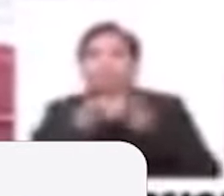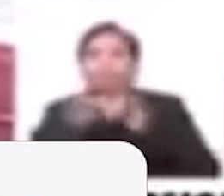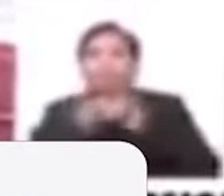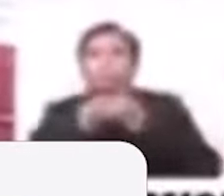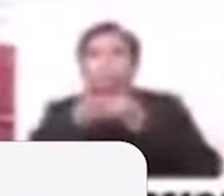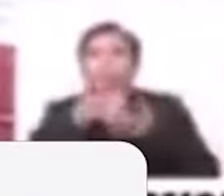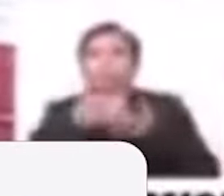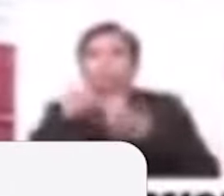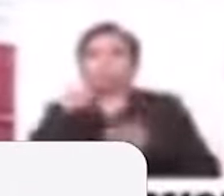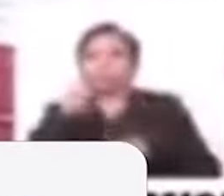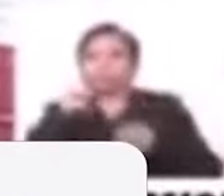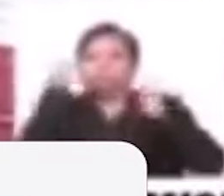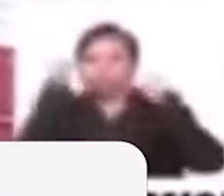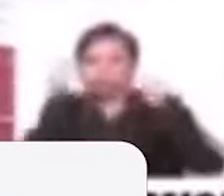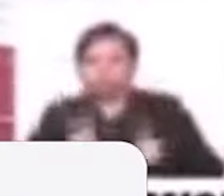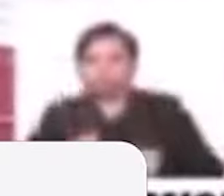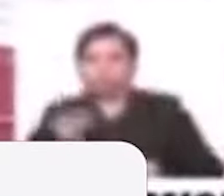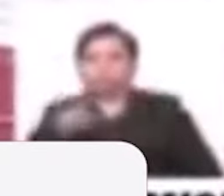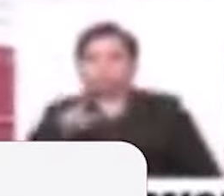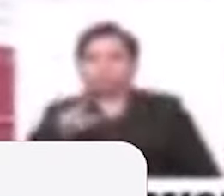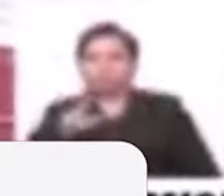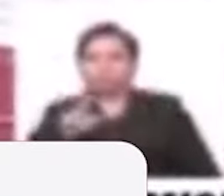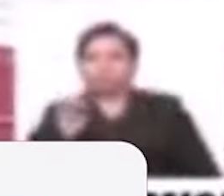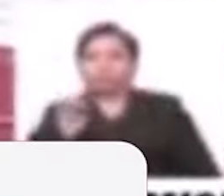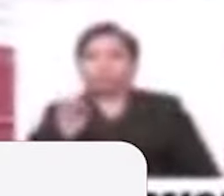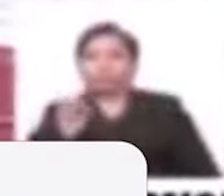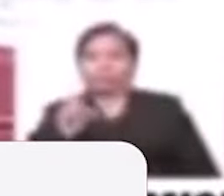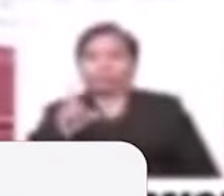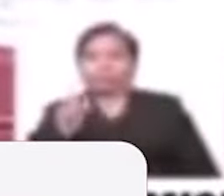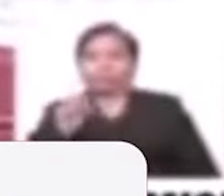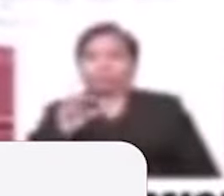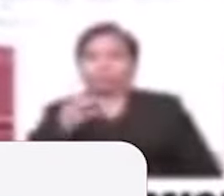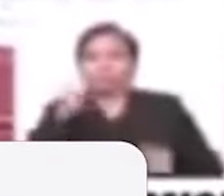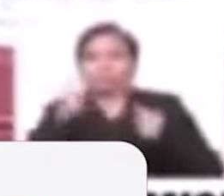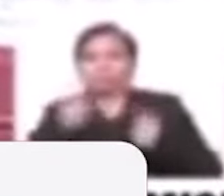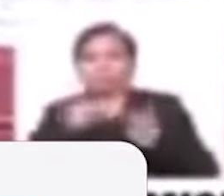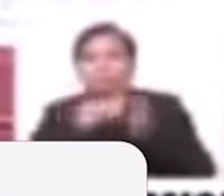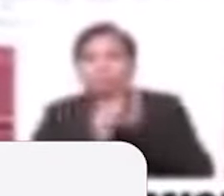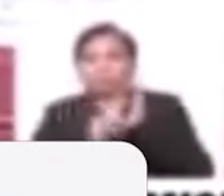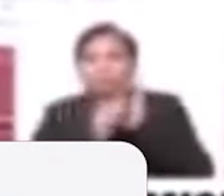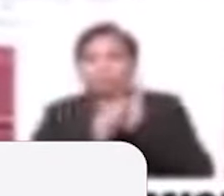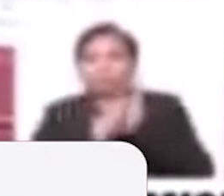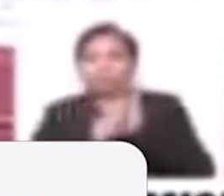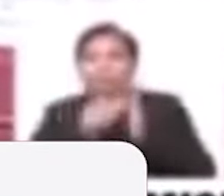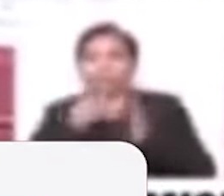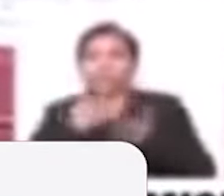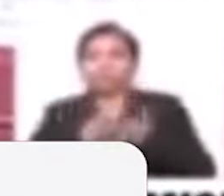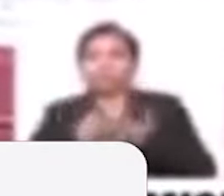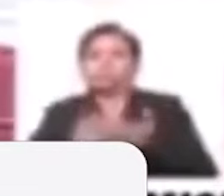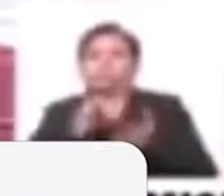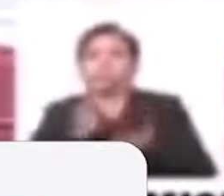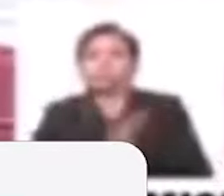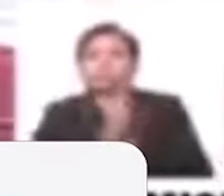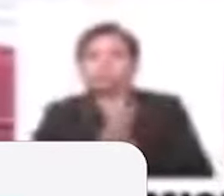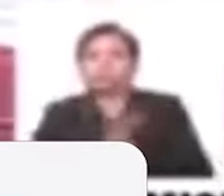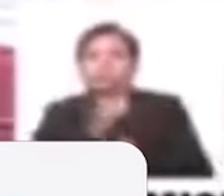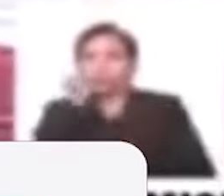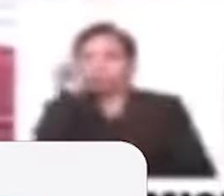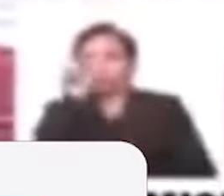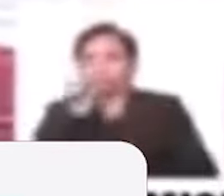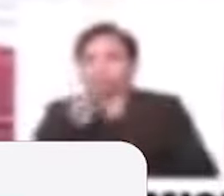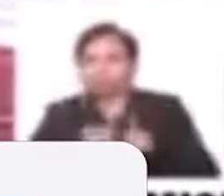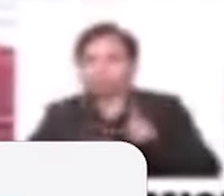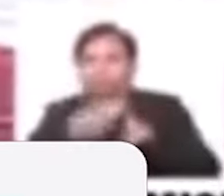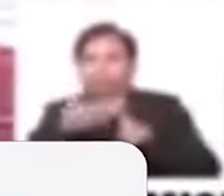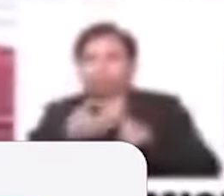ley, usted establece la resolución, pero lo que han considerado en la resolución, ese es un documento personal,